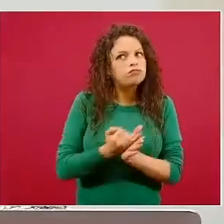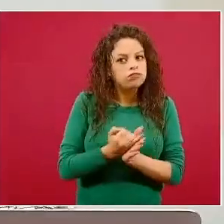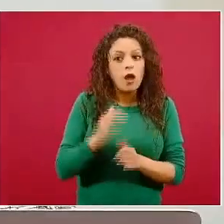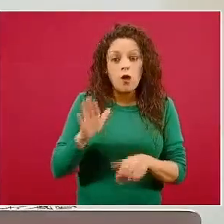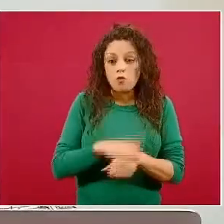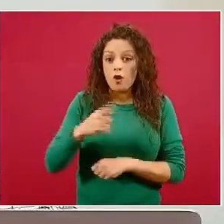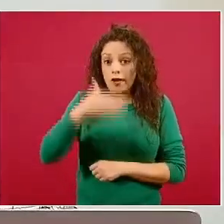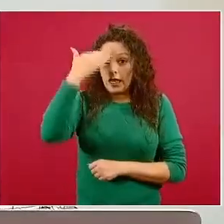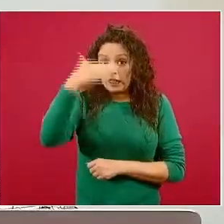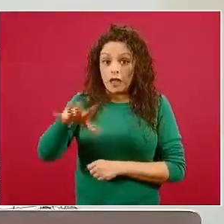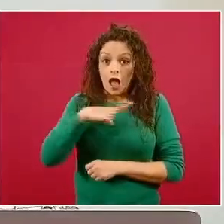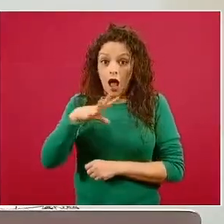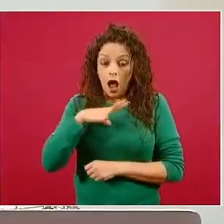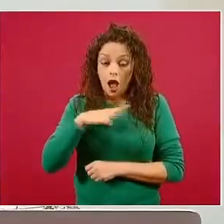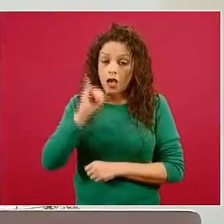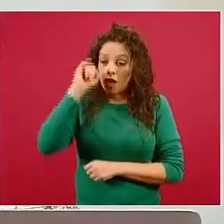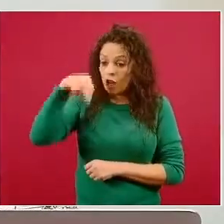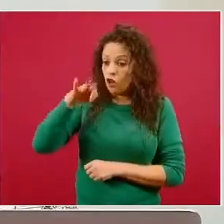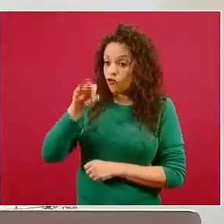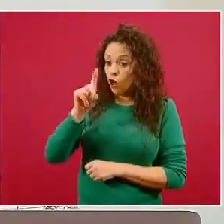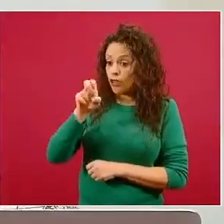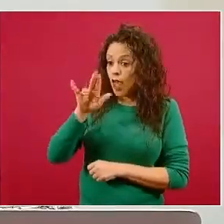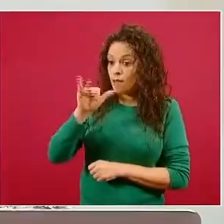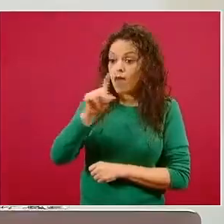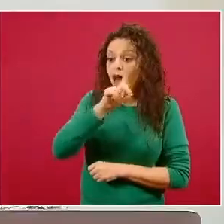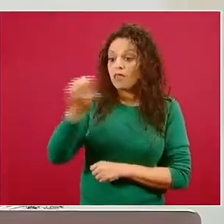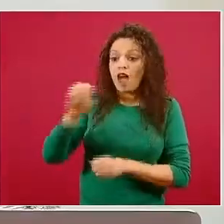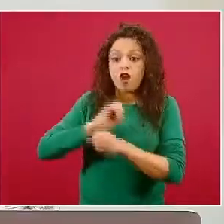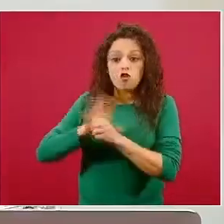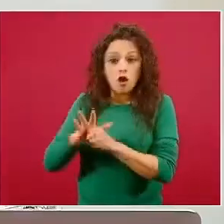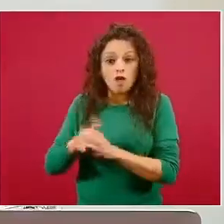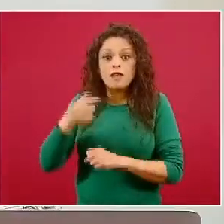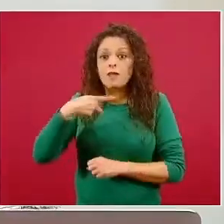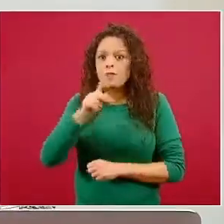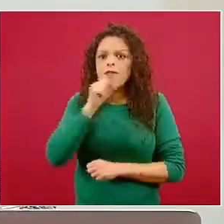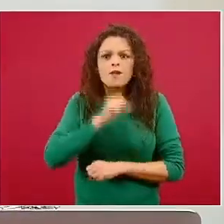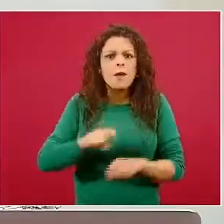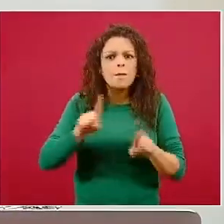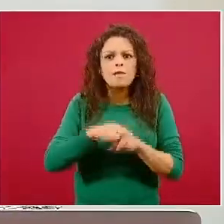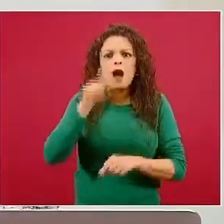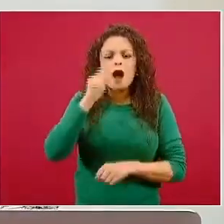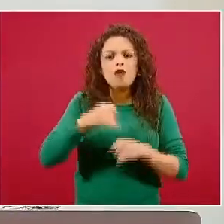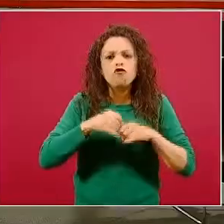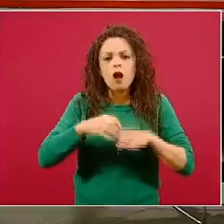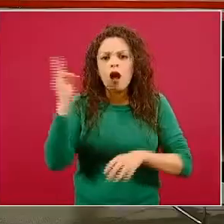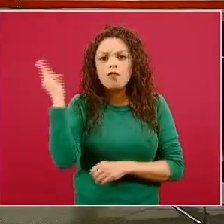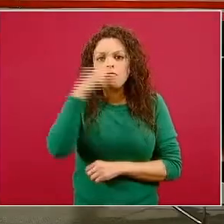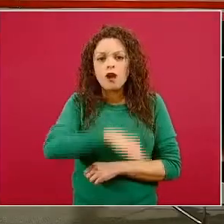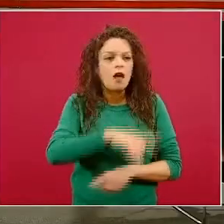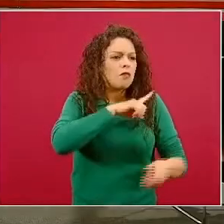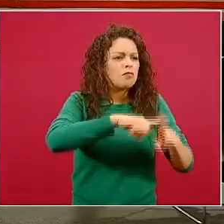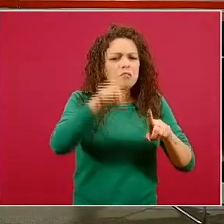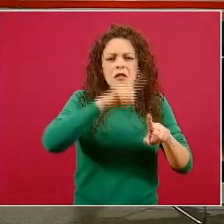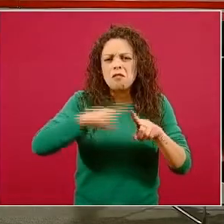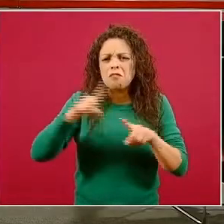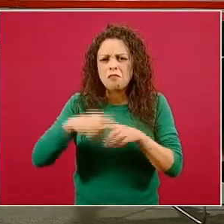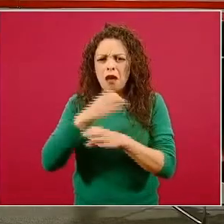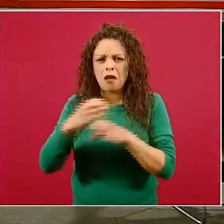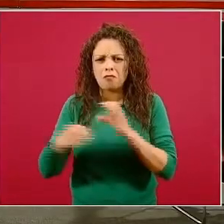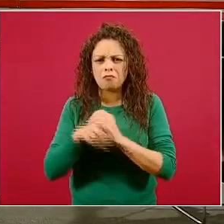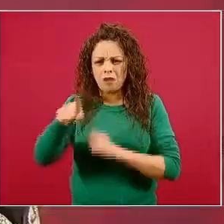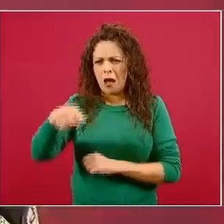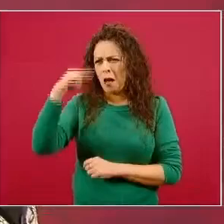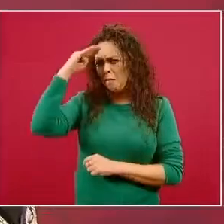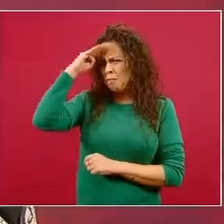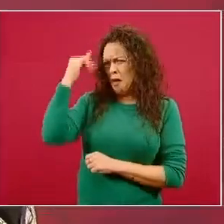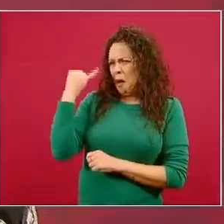infodemia y está la infodemia de COVID, pero también está una infodemia de cantidad de cosas que uno no da crédito. Entonces creemos que esto